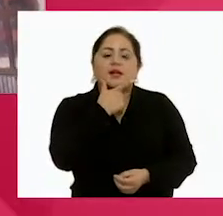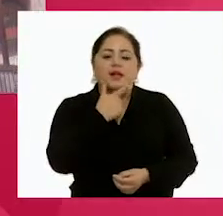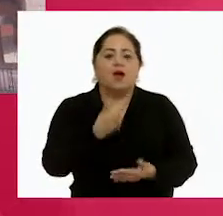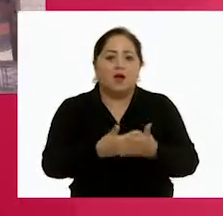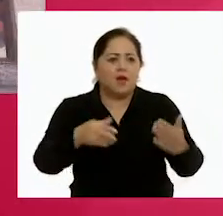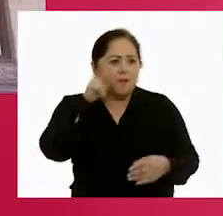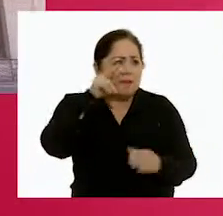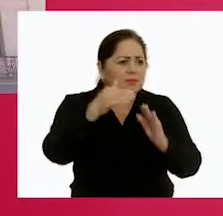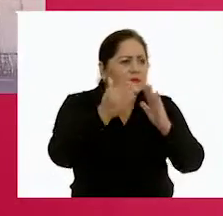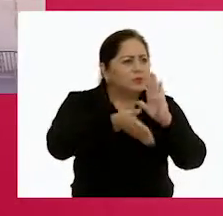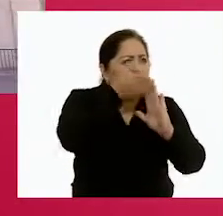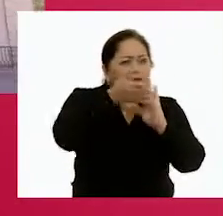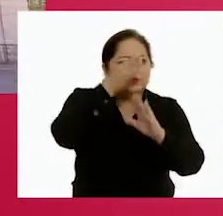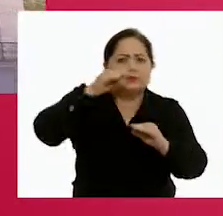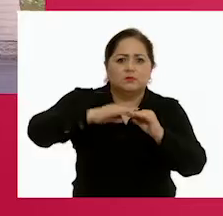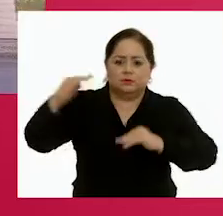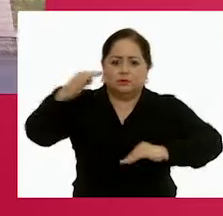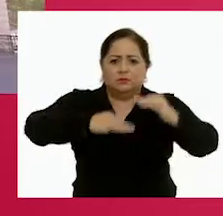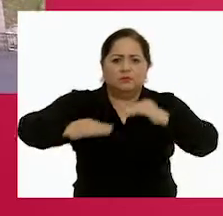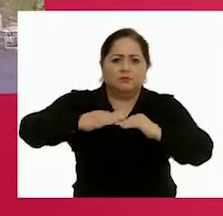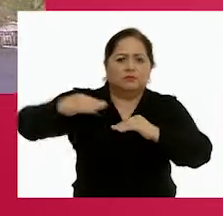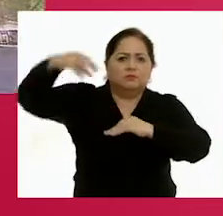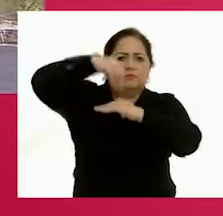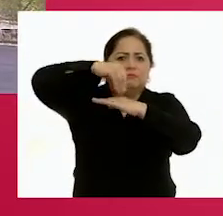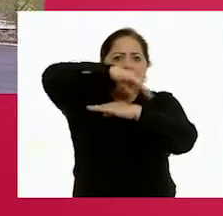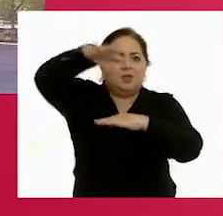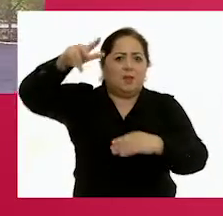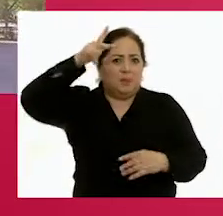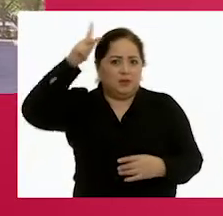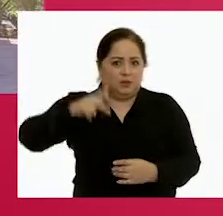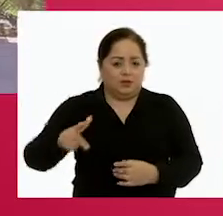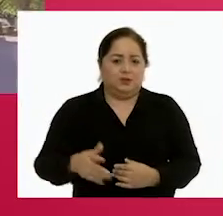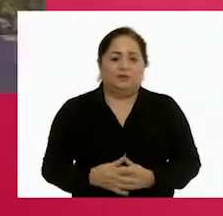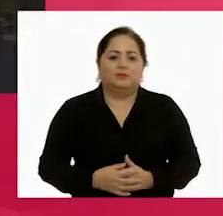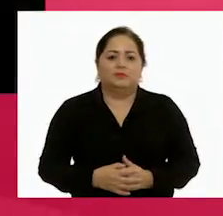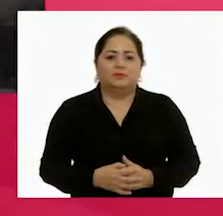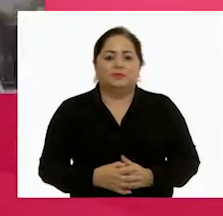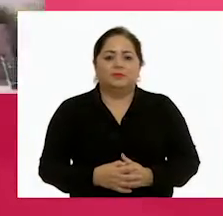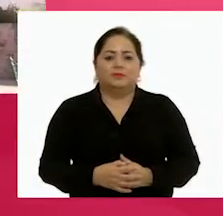vemos casas construidas sobre los cerros que rodean a Pachuca.